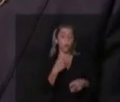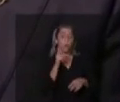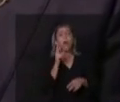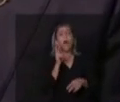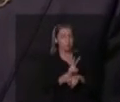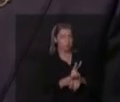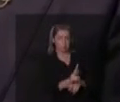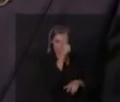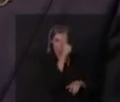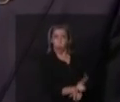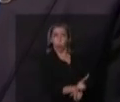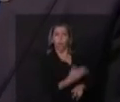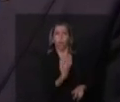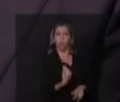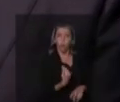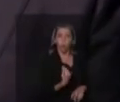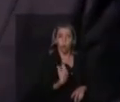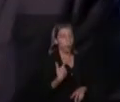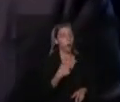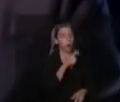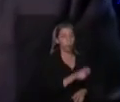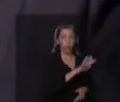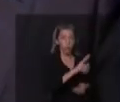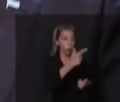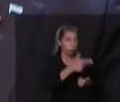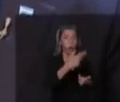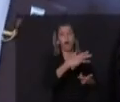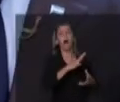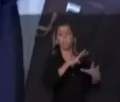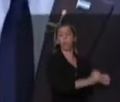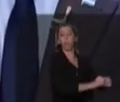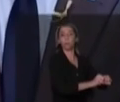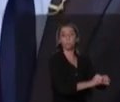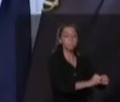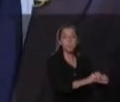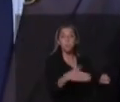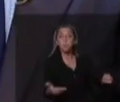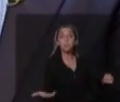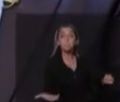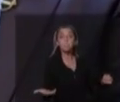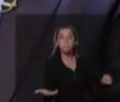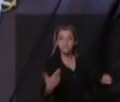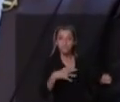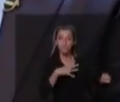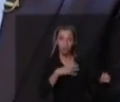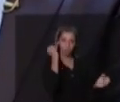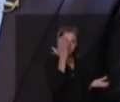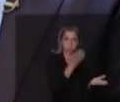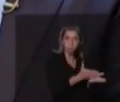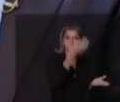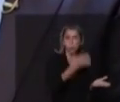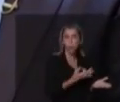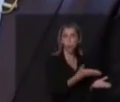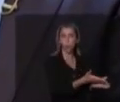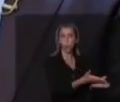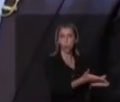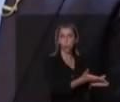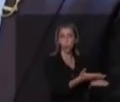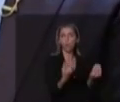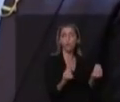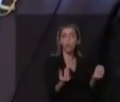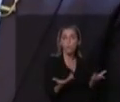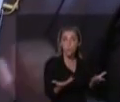especie sino pensar también un poco en el todo del cual también formamos parte que es algo que también traigo mucho a esta columna no